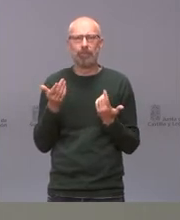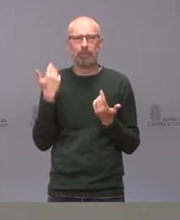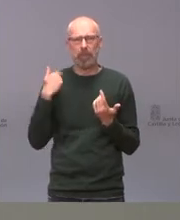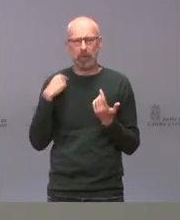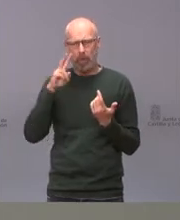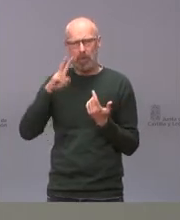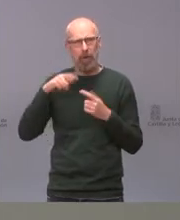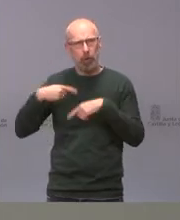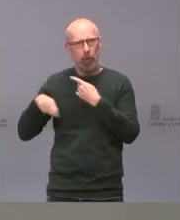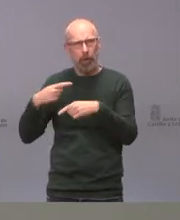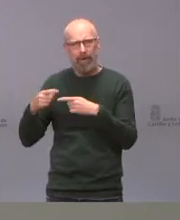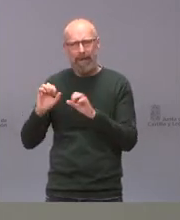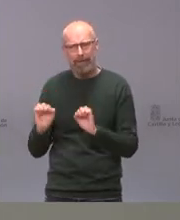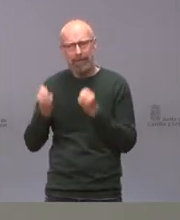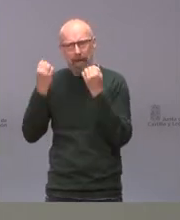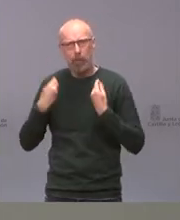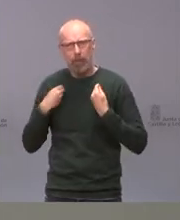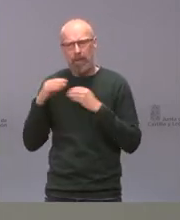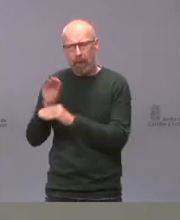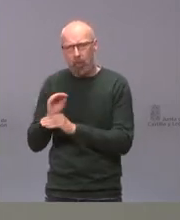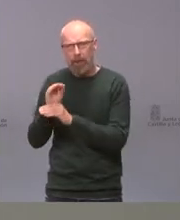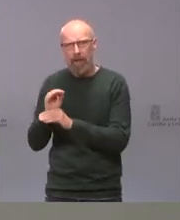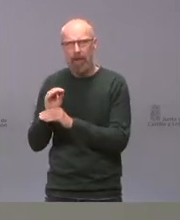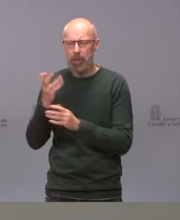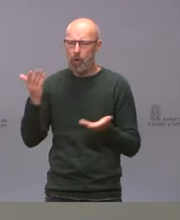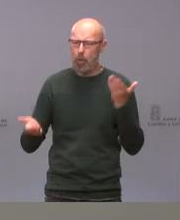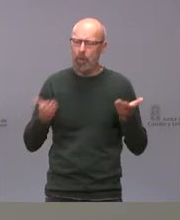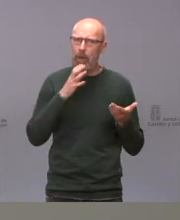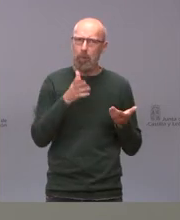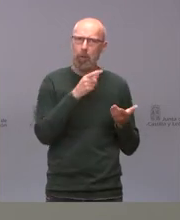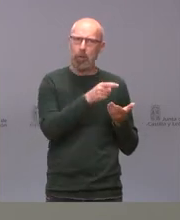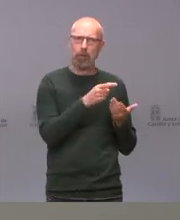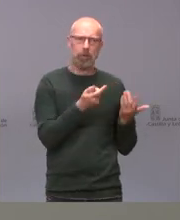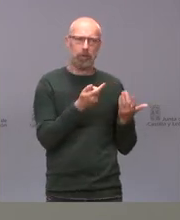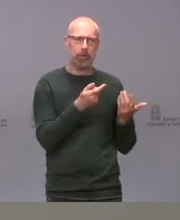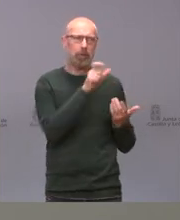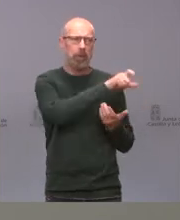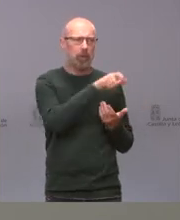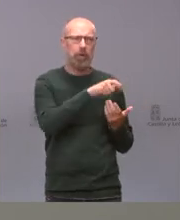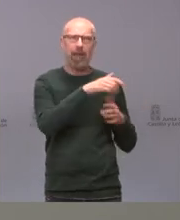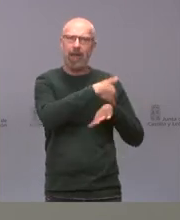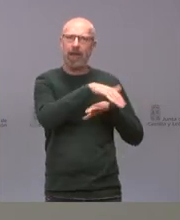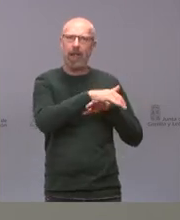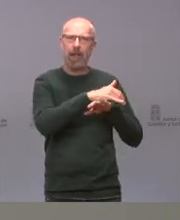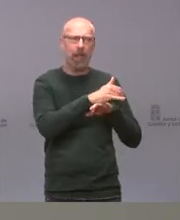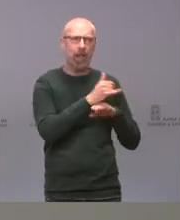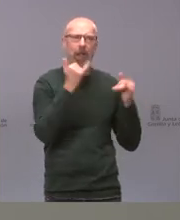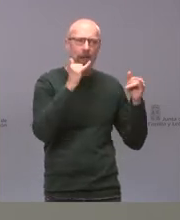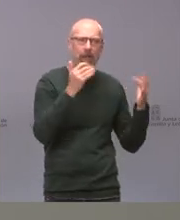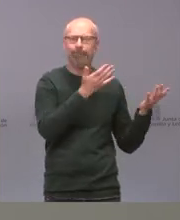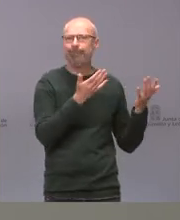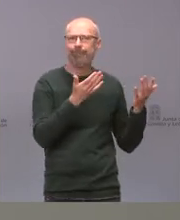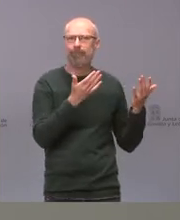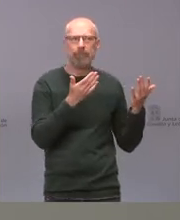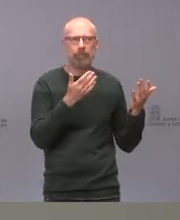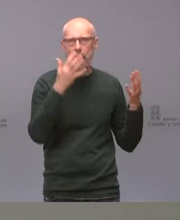los días salvando vidas frente a no entender que tenemos que seguir cuidando nuestra salud.